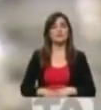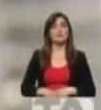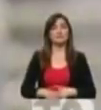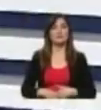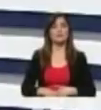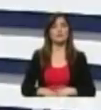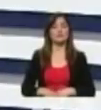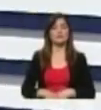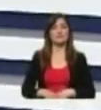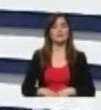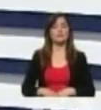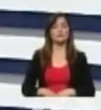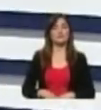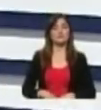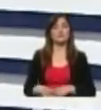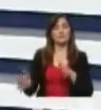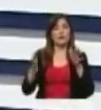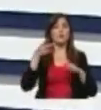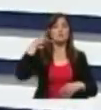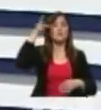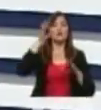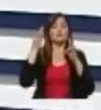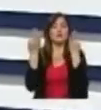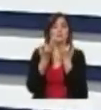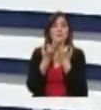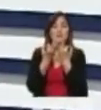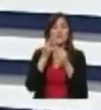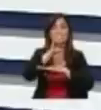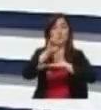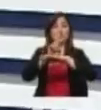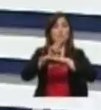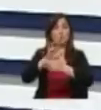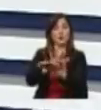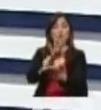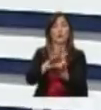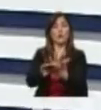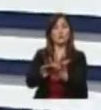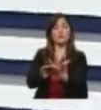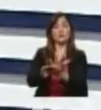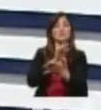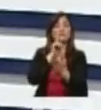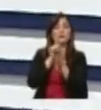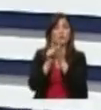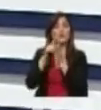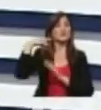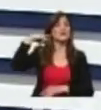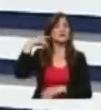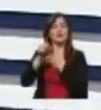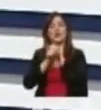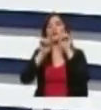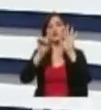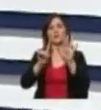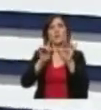horas. Y los padres de familia casi linchan a la rectora de la escuela donde se registró la denuncia de la niña de 6 años